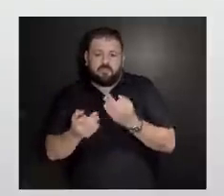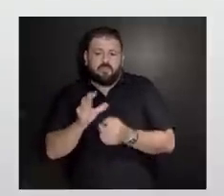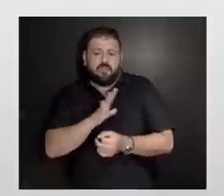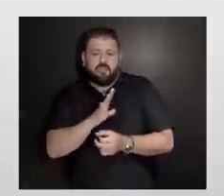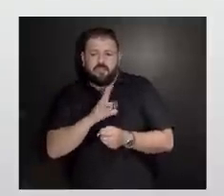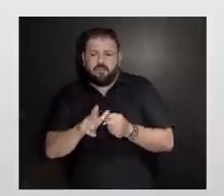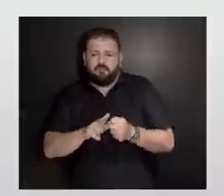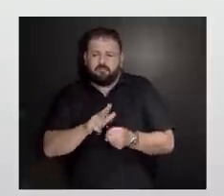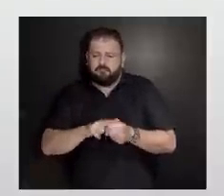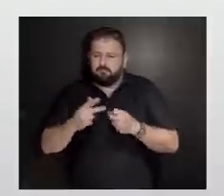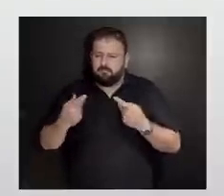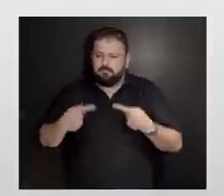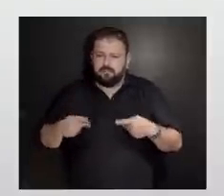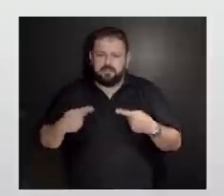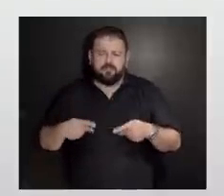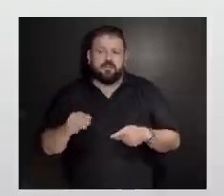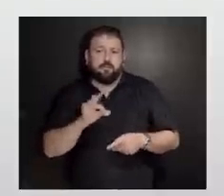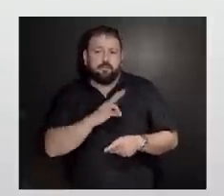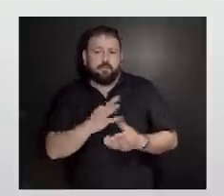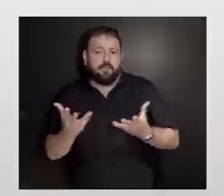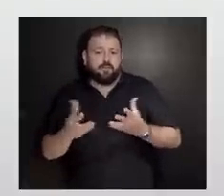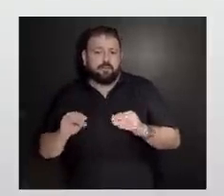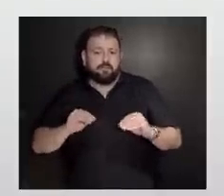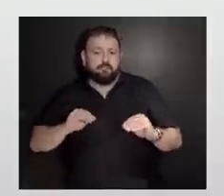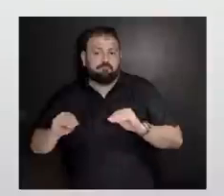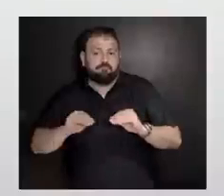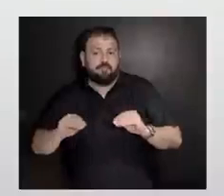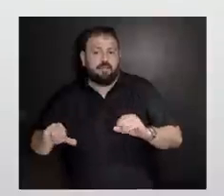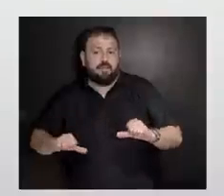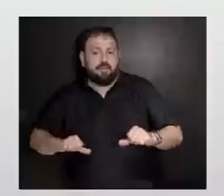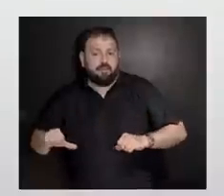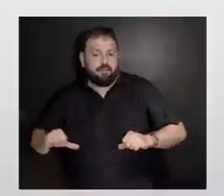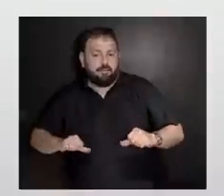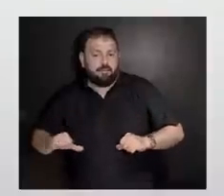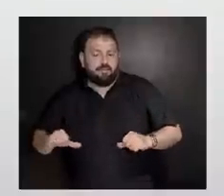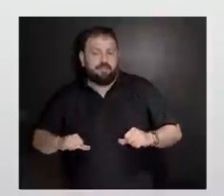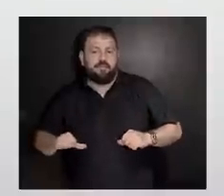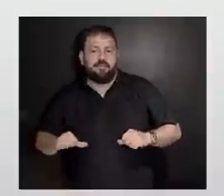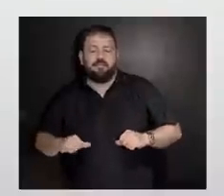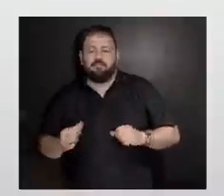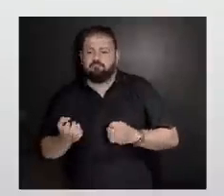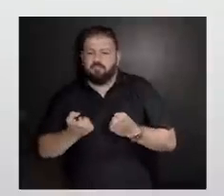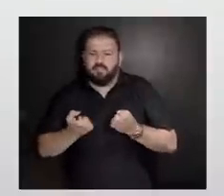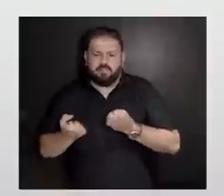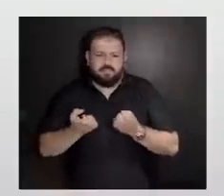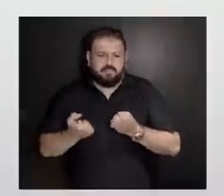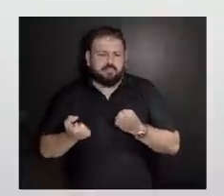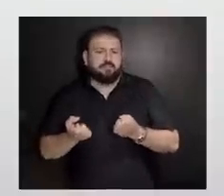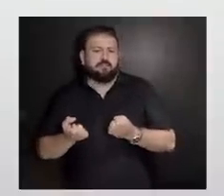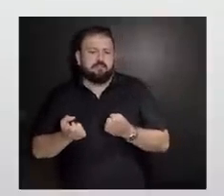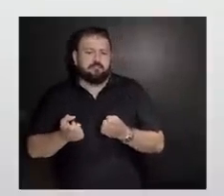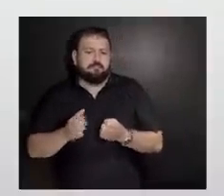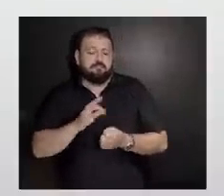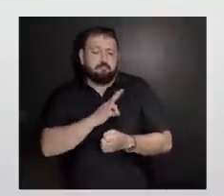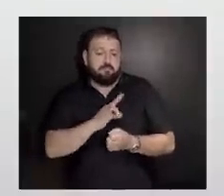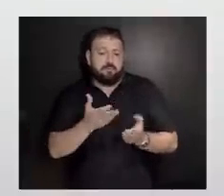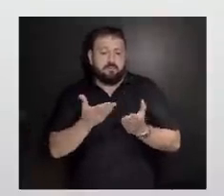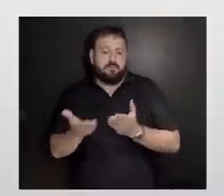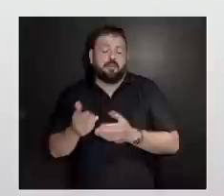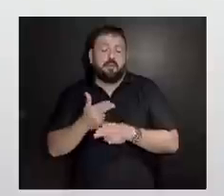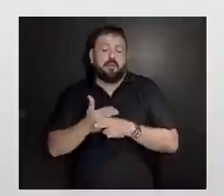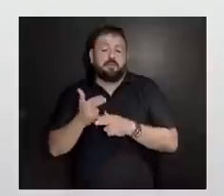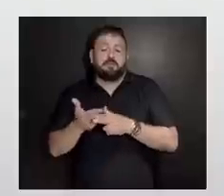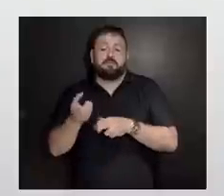personas que a lo mejor realizan actividad física y que pueden presentar la hipoglucemia, o sea, por esta actividad física hasta un día